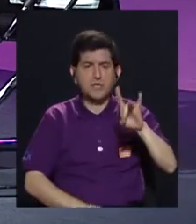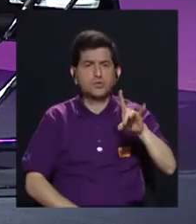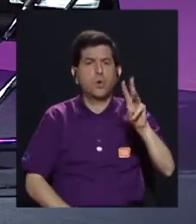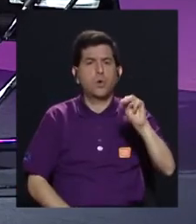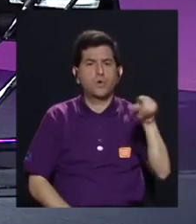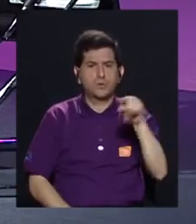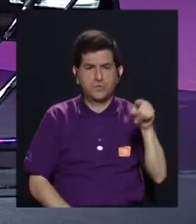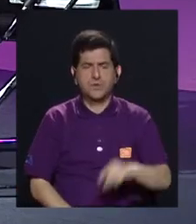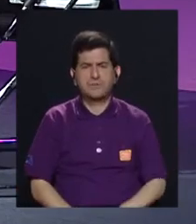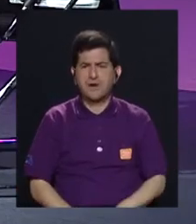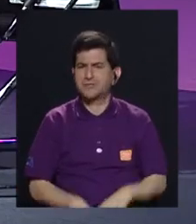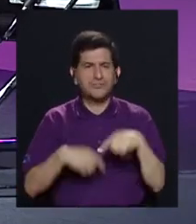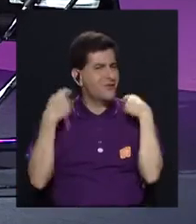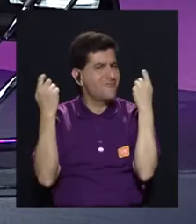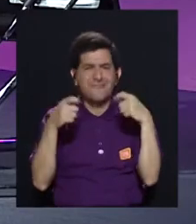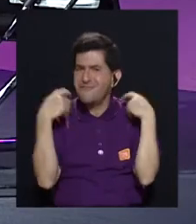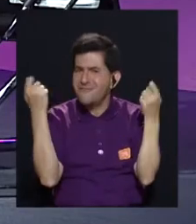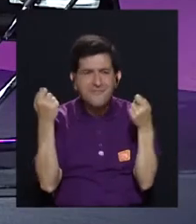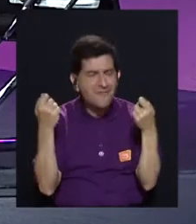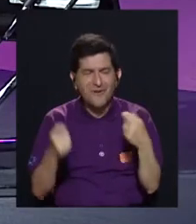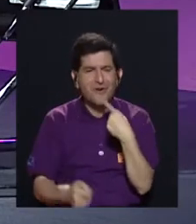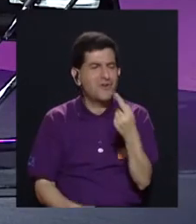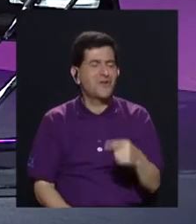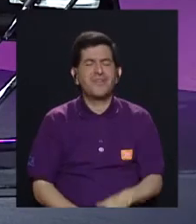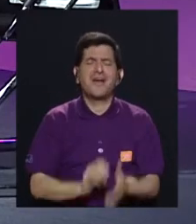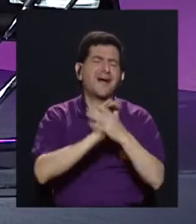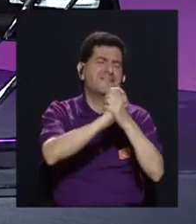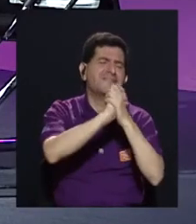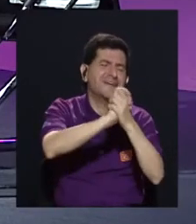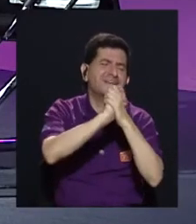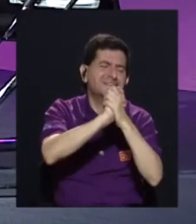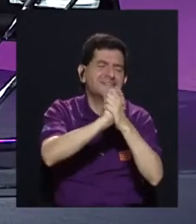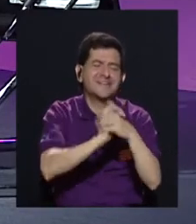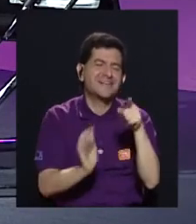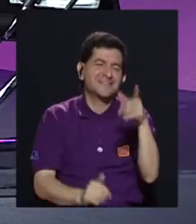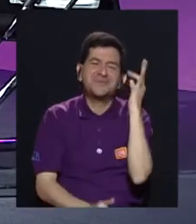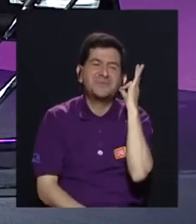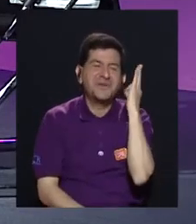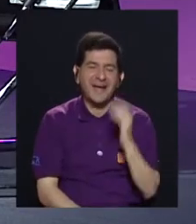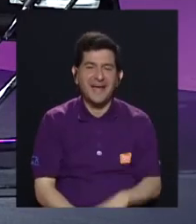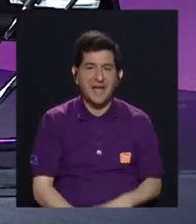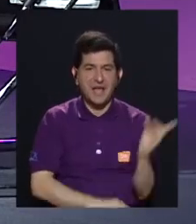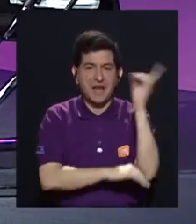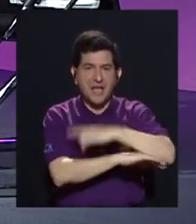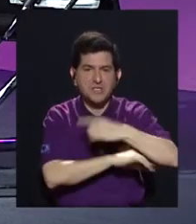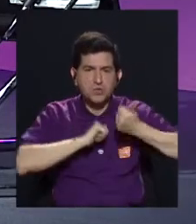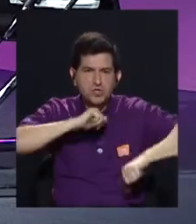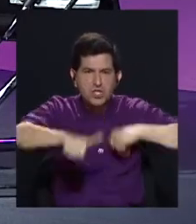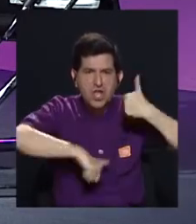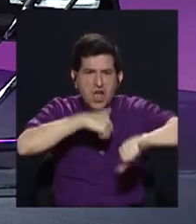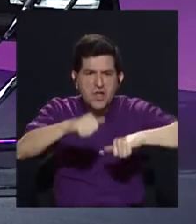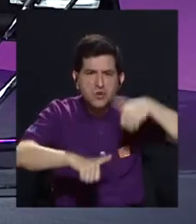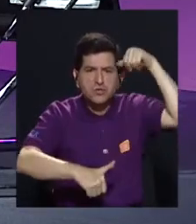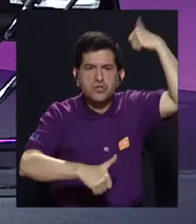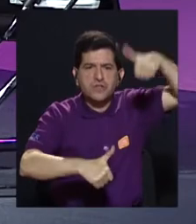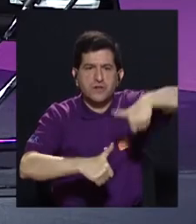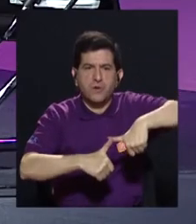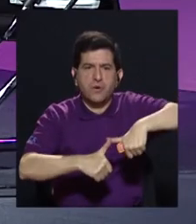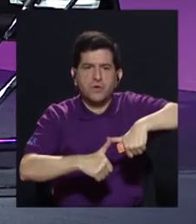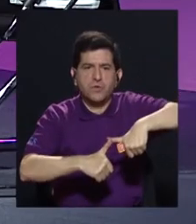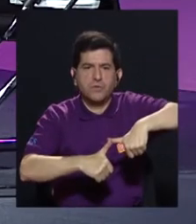no se celebra por favor no llame a otras mujeres a felicitarlos por esas mujeres ese día es un día de lucha es un día de conmemoración